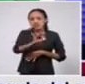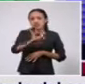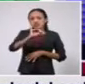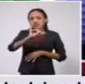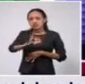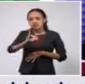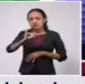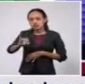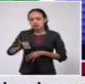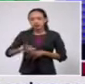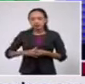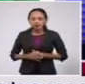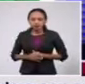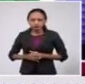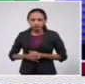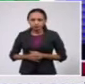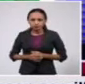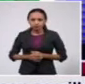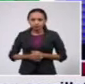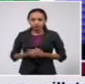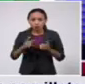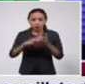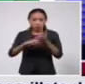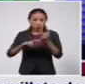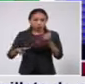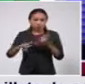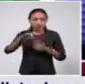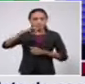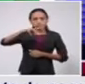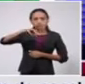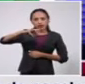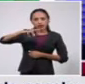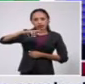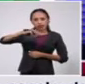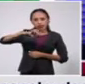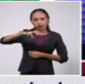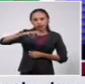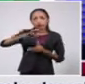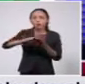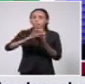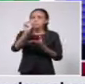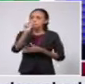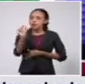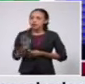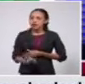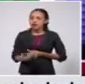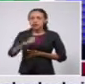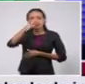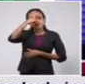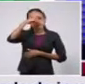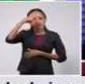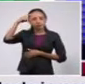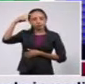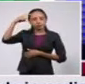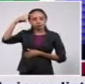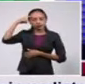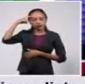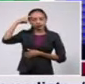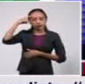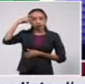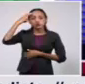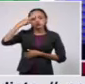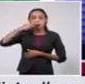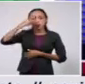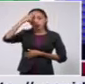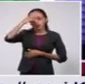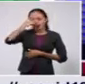766. Las provincias de Pinar del Río, Mayabeque, Santi Espíritus, Ciego de